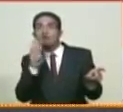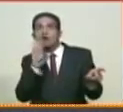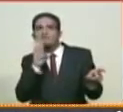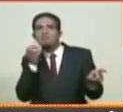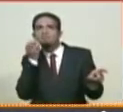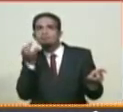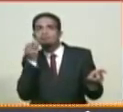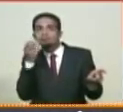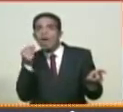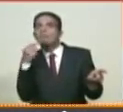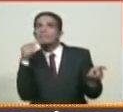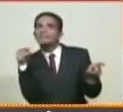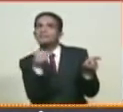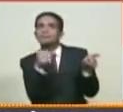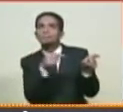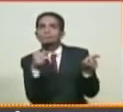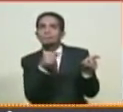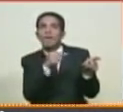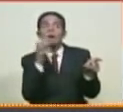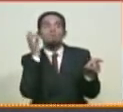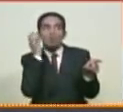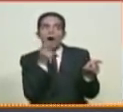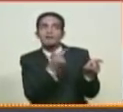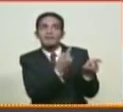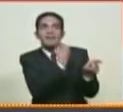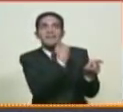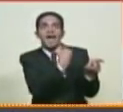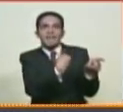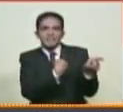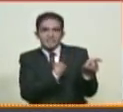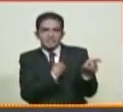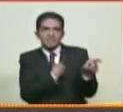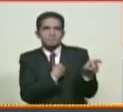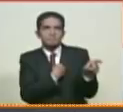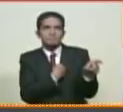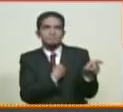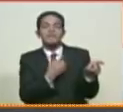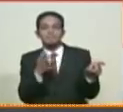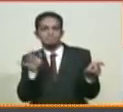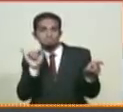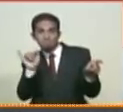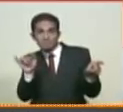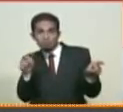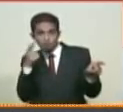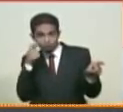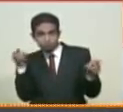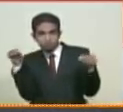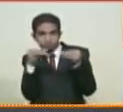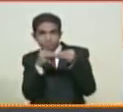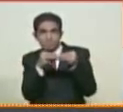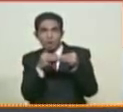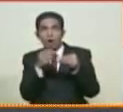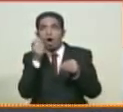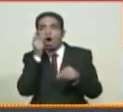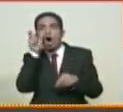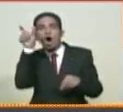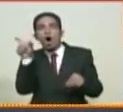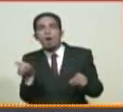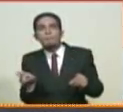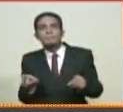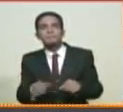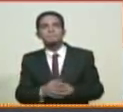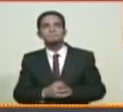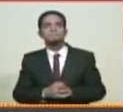Morfeo, es esta señora quien le dice a Morfeo, repito, según su confesión, lo lamentable es